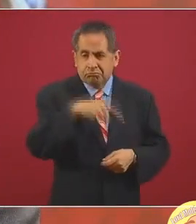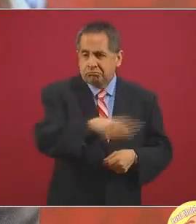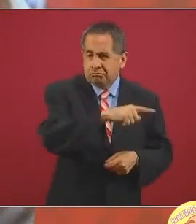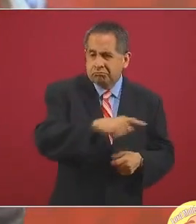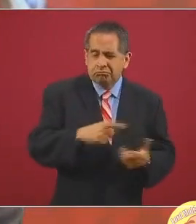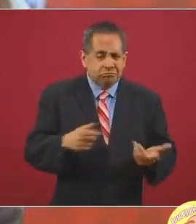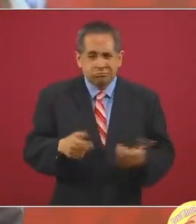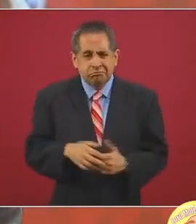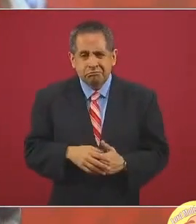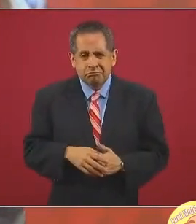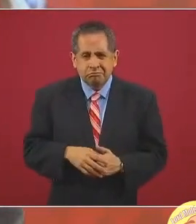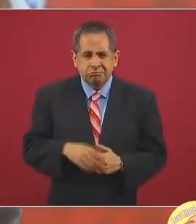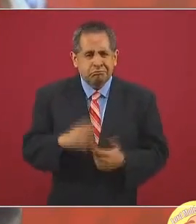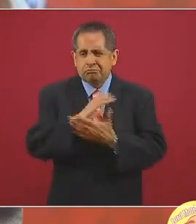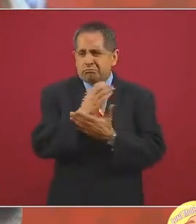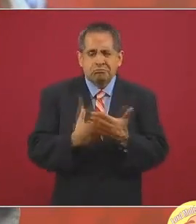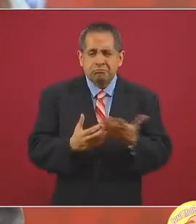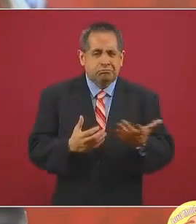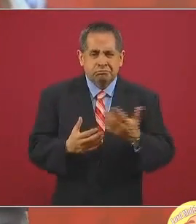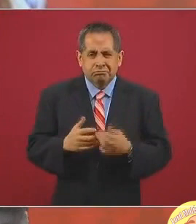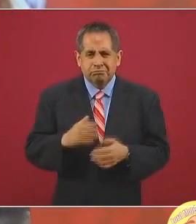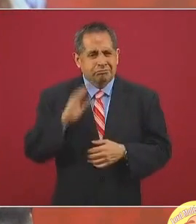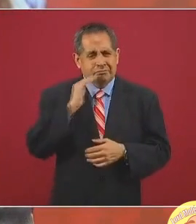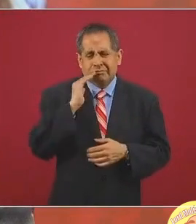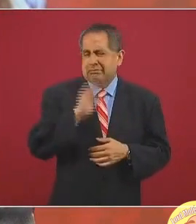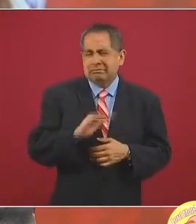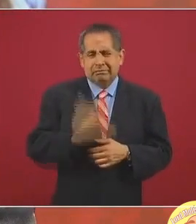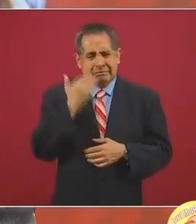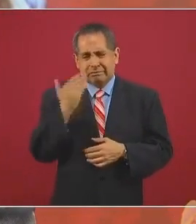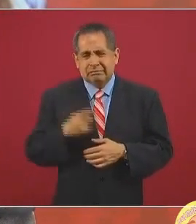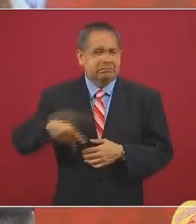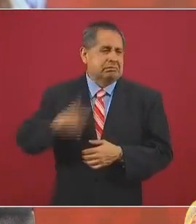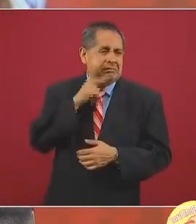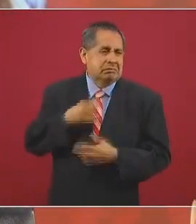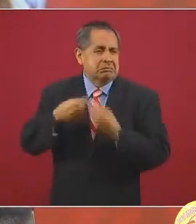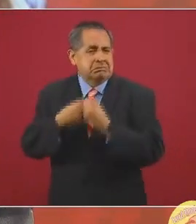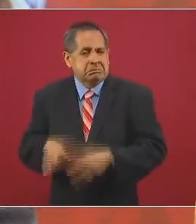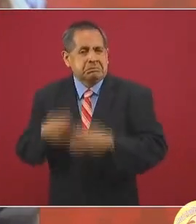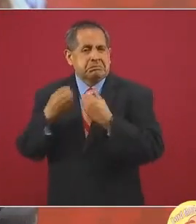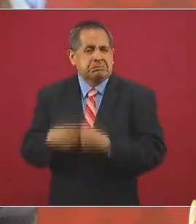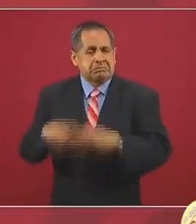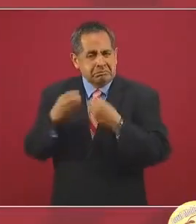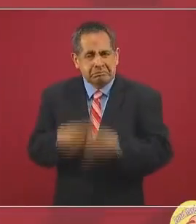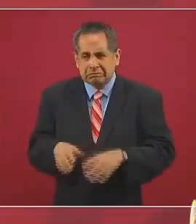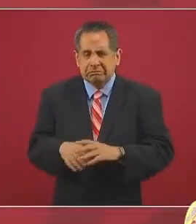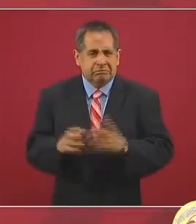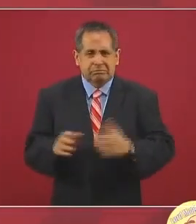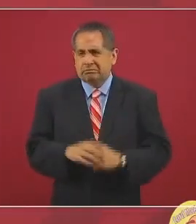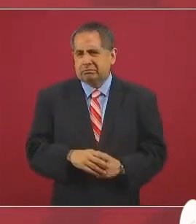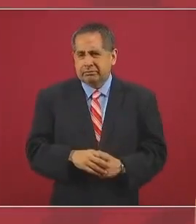¿Sí? Un contrato muy desfavorable a Pemex. O sea,